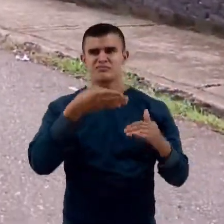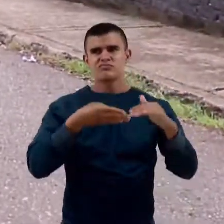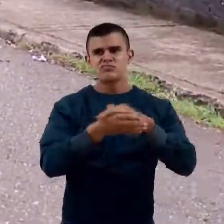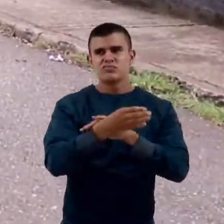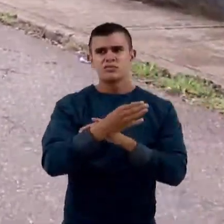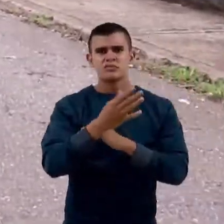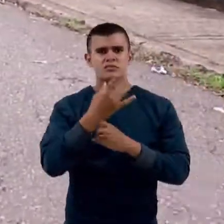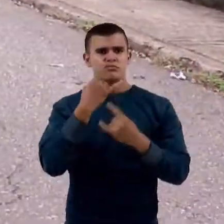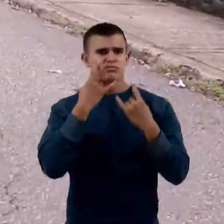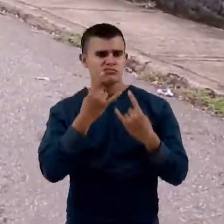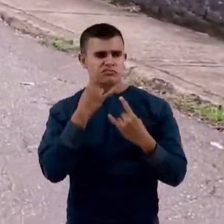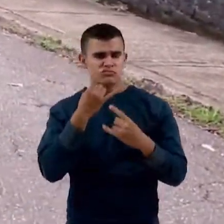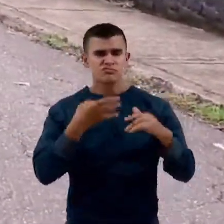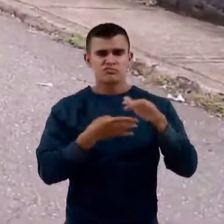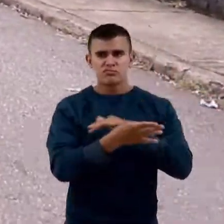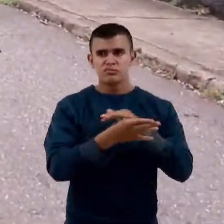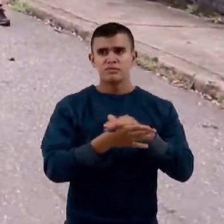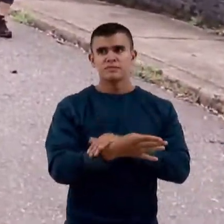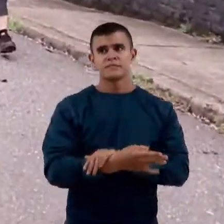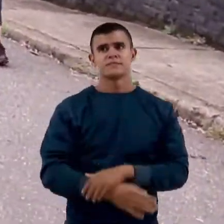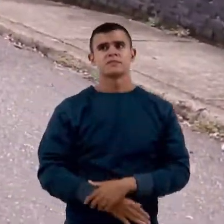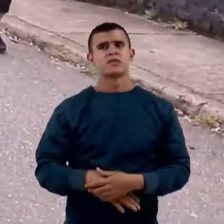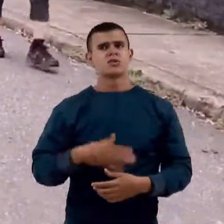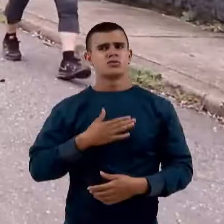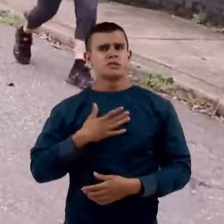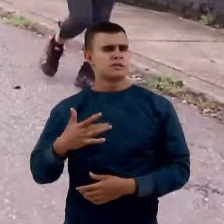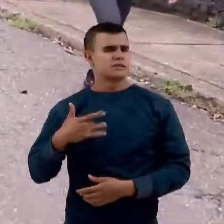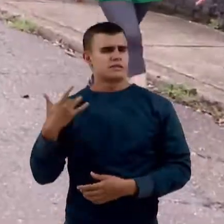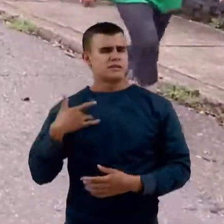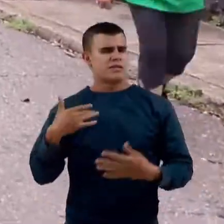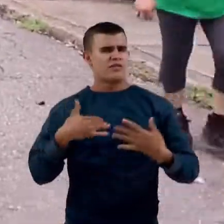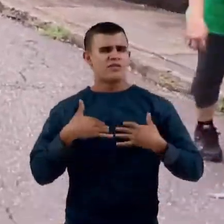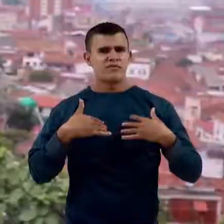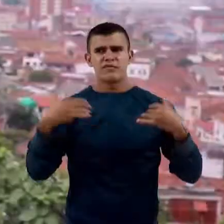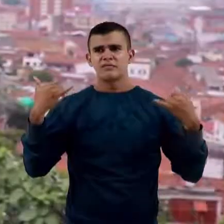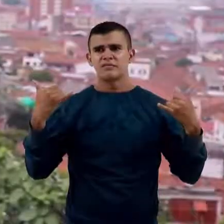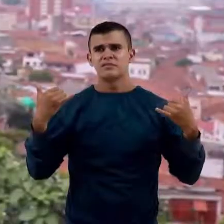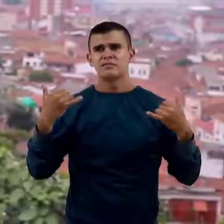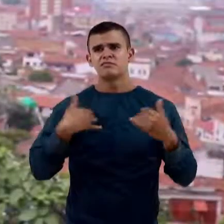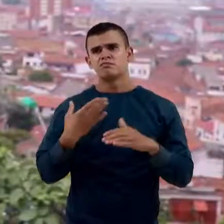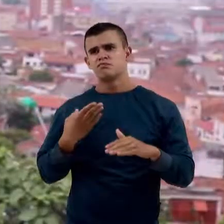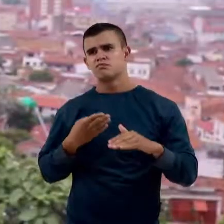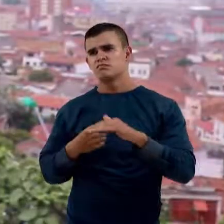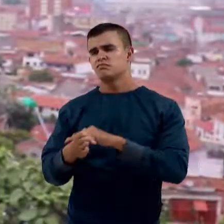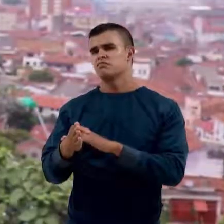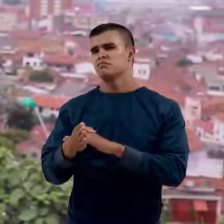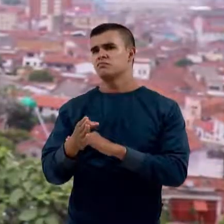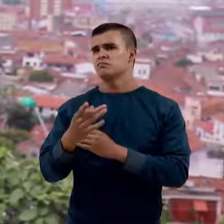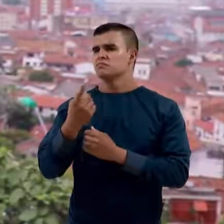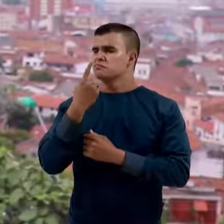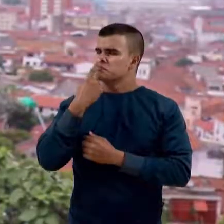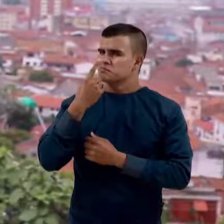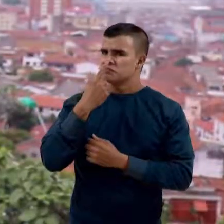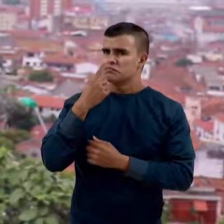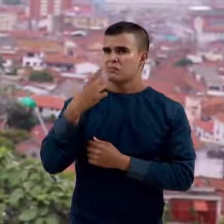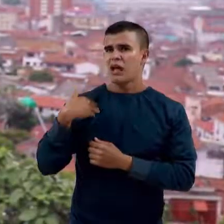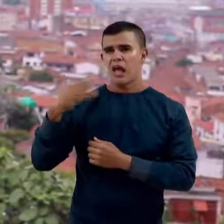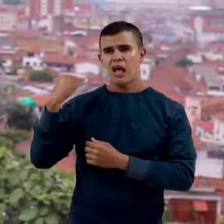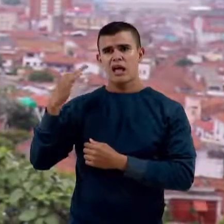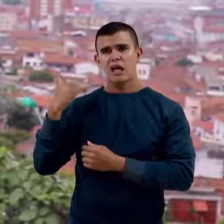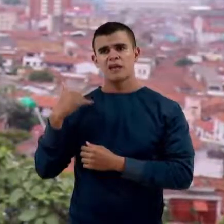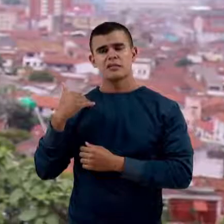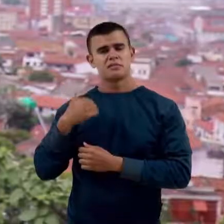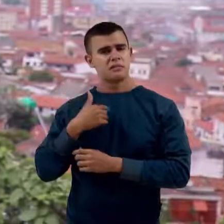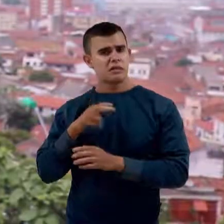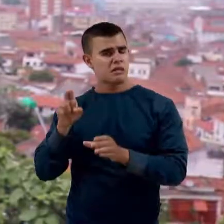ahí. Principalmente la tranquilidad y la felicidad y la conciencia. ¿No es cierto? Normalmente uno